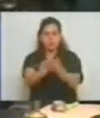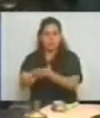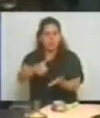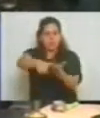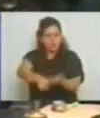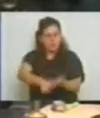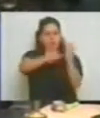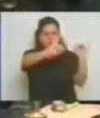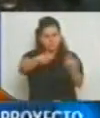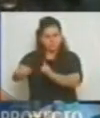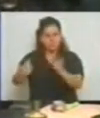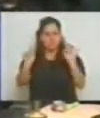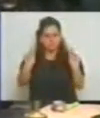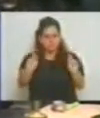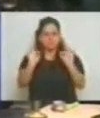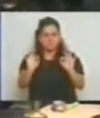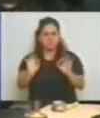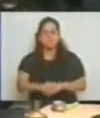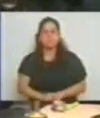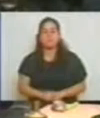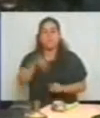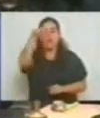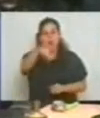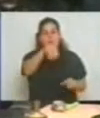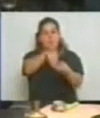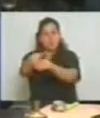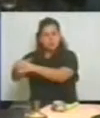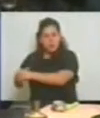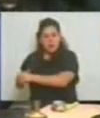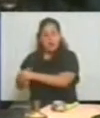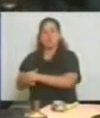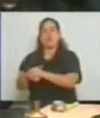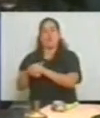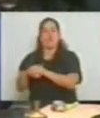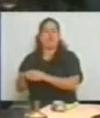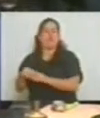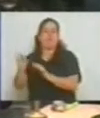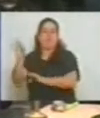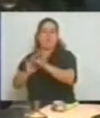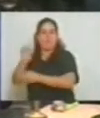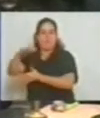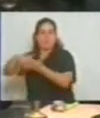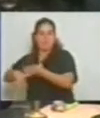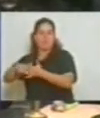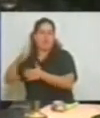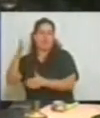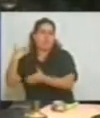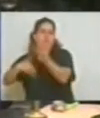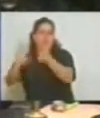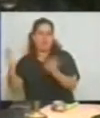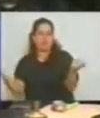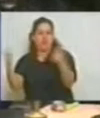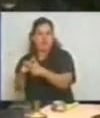La Cámara de Diputados de la Nación convirtió en ley anoche el presupuesto 2015, que tiene como eje central un crecimiento de la economía, según